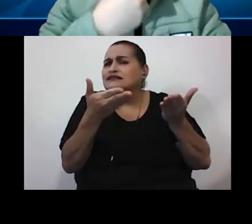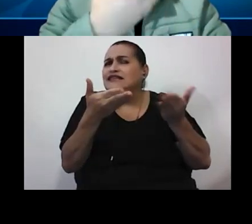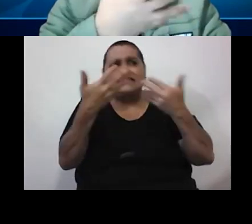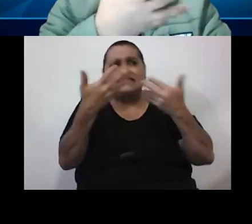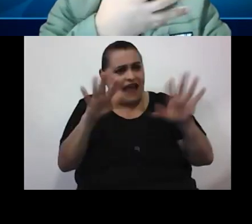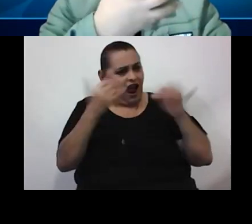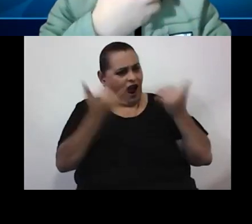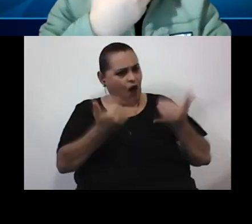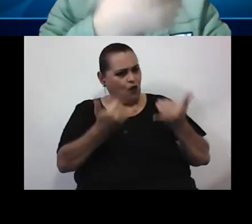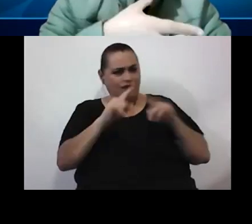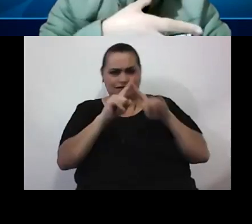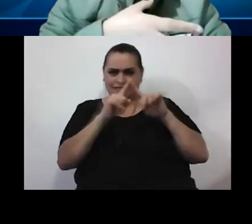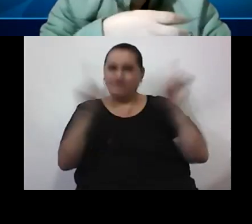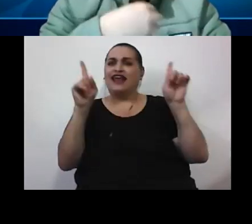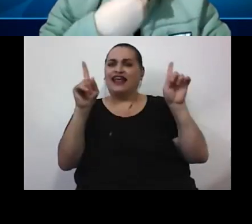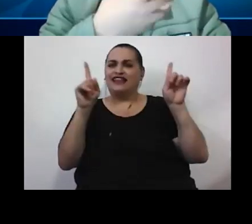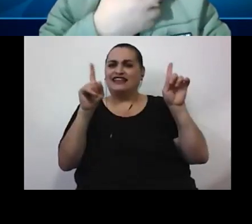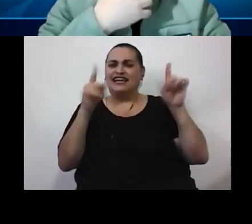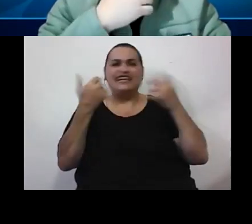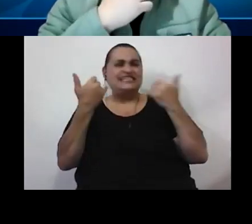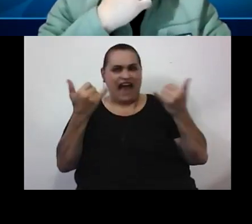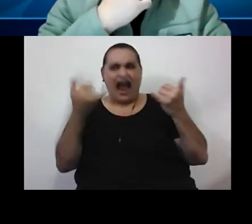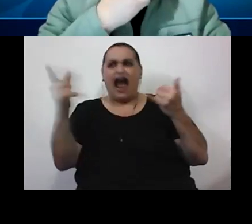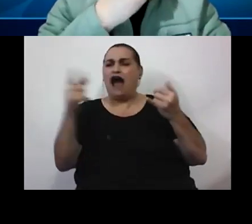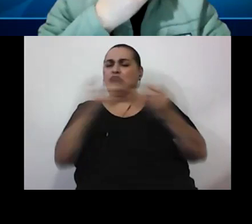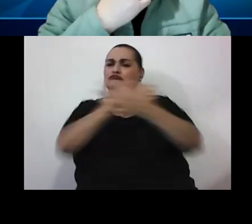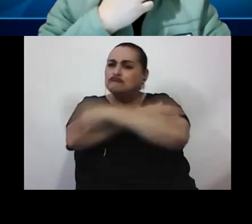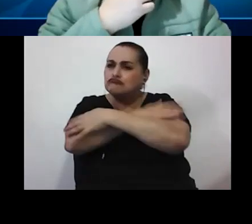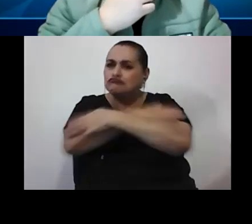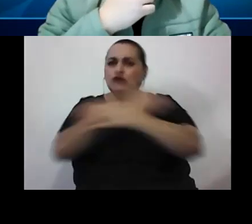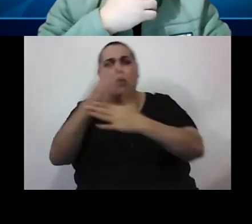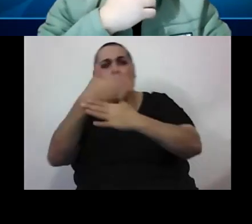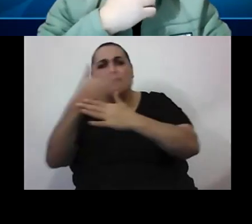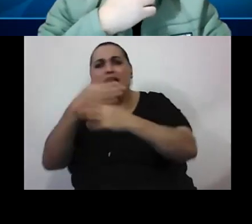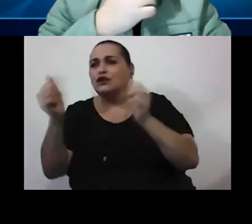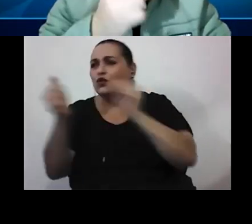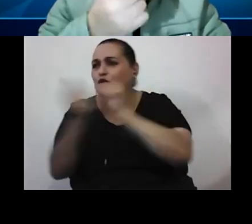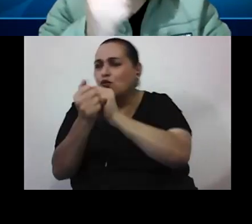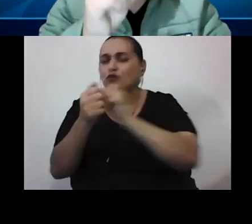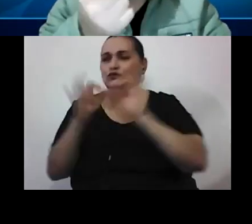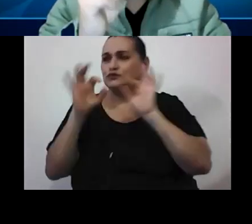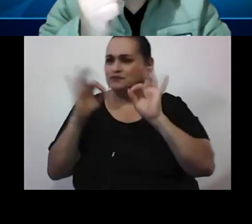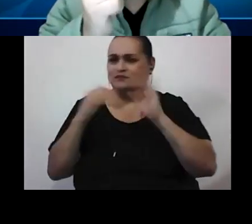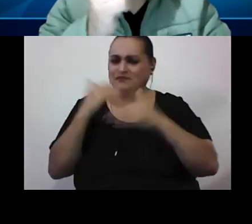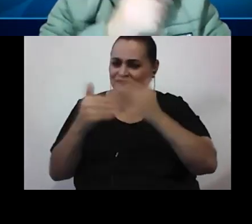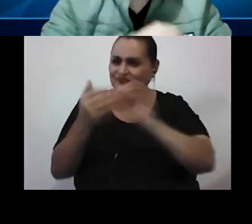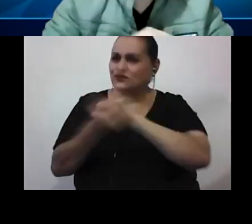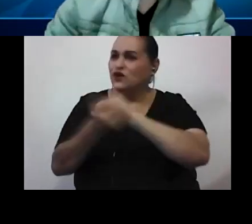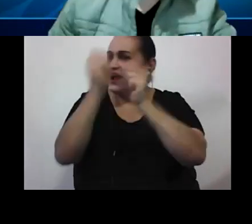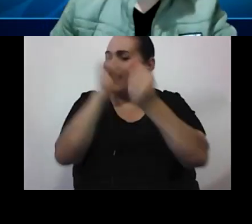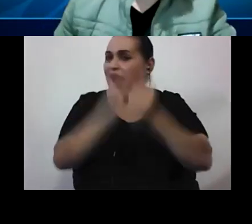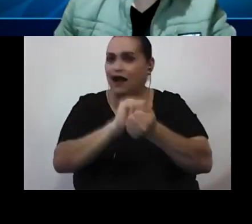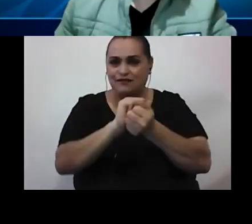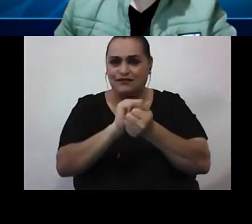ya me vuelve ya nos estamos abrazando, ya estamos compartiendo juntos. Y fue un